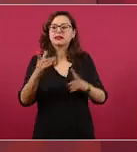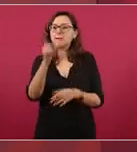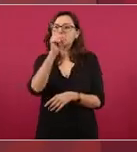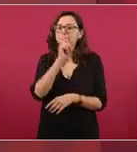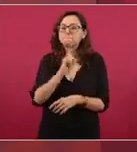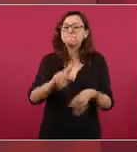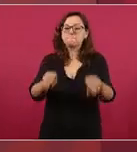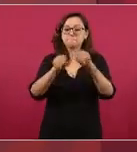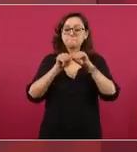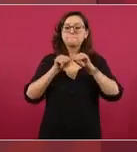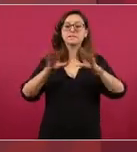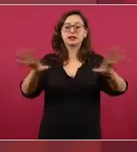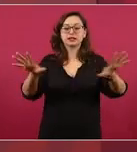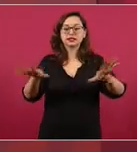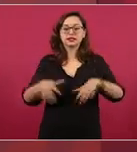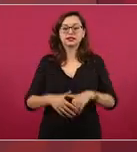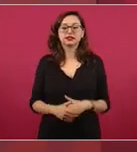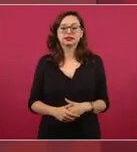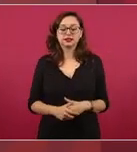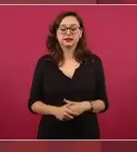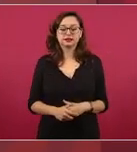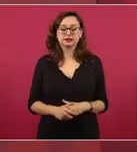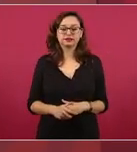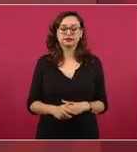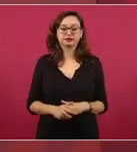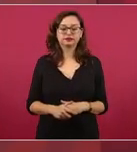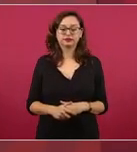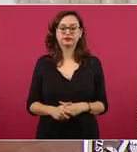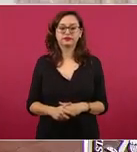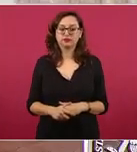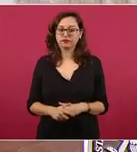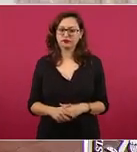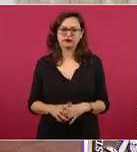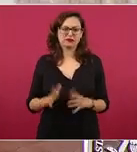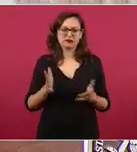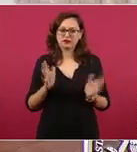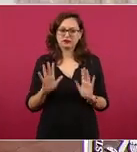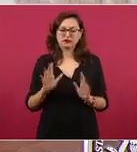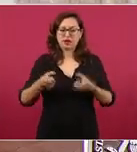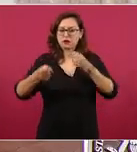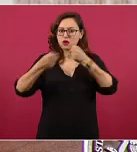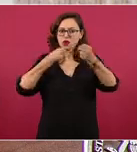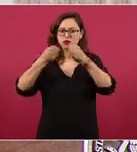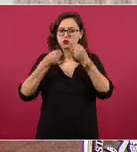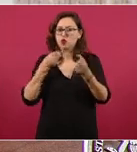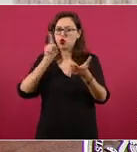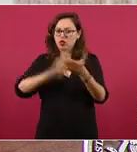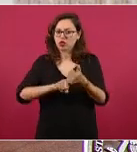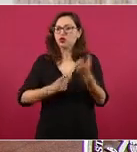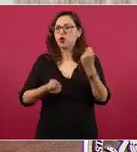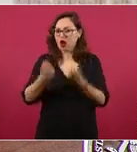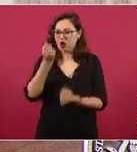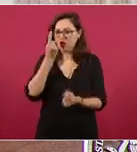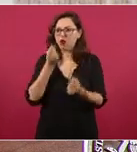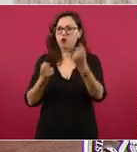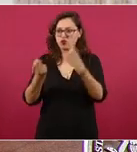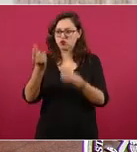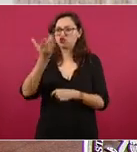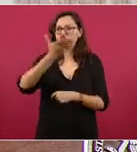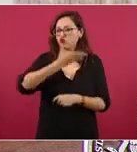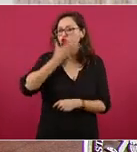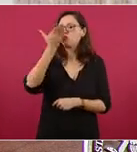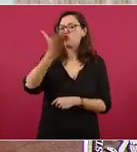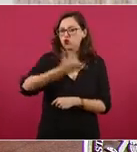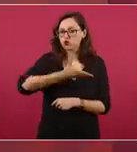Pero desde antes se aplicaba eso en el periodismo. Se usaba